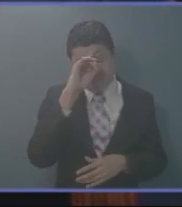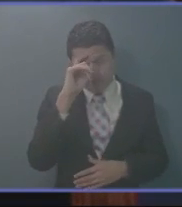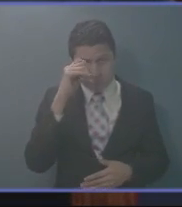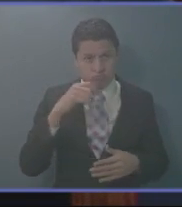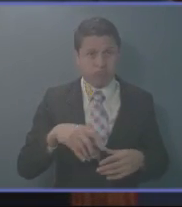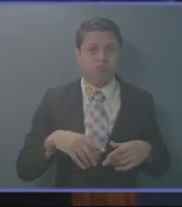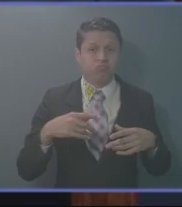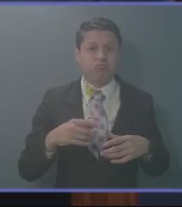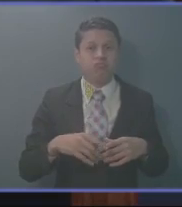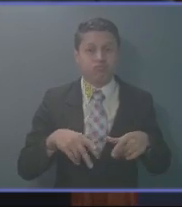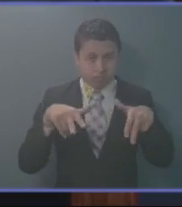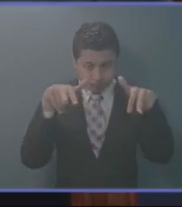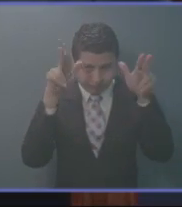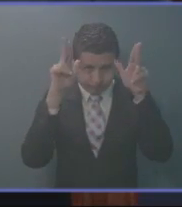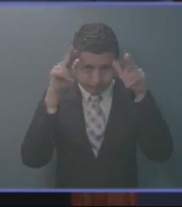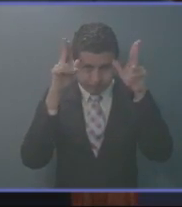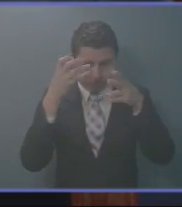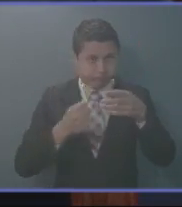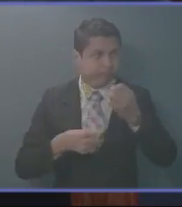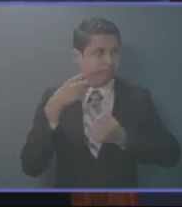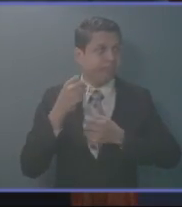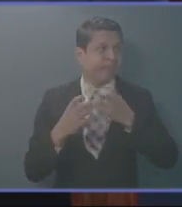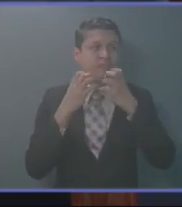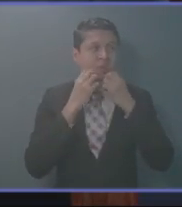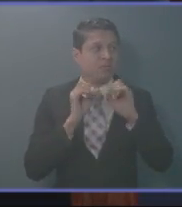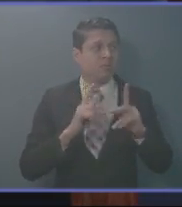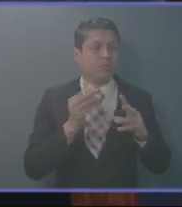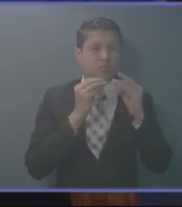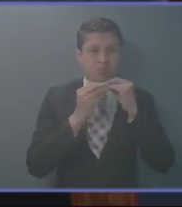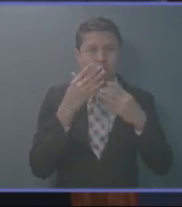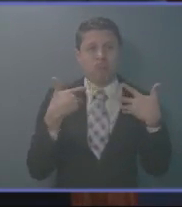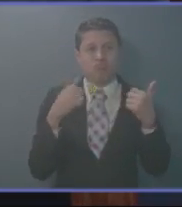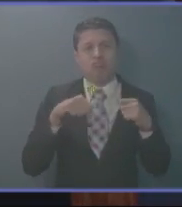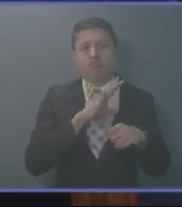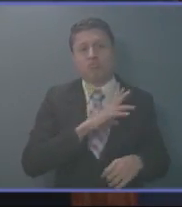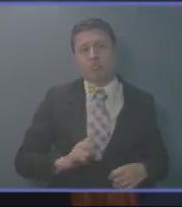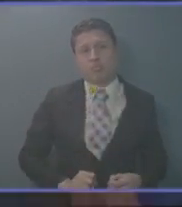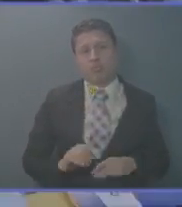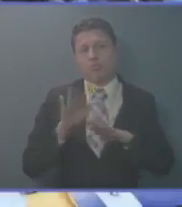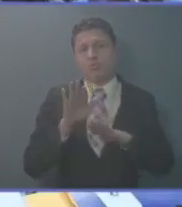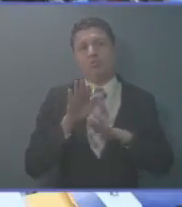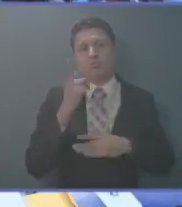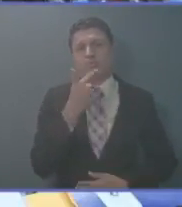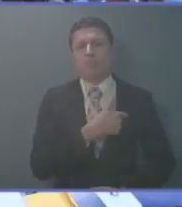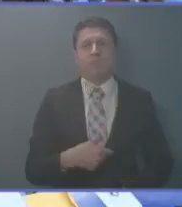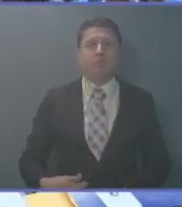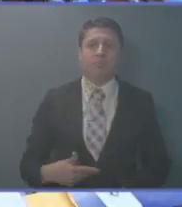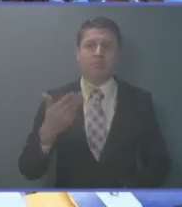generar tanto empleo y garantizar la seguridad alimentaria de nuestro pueblo. Gracias, presidente.